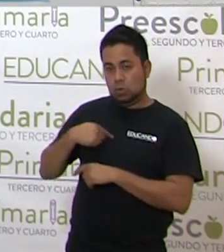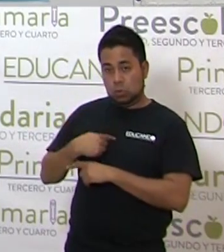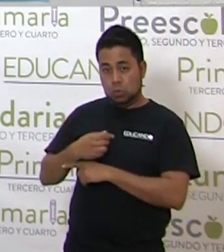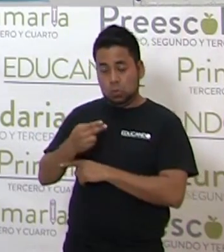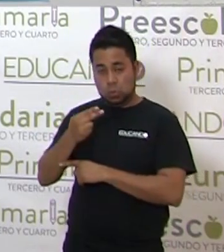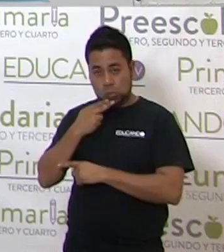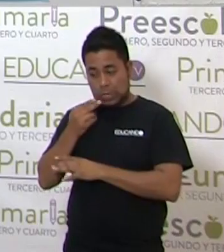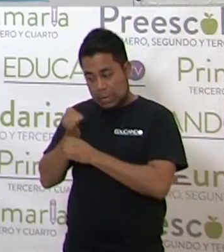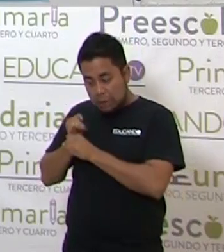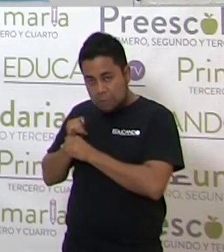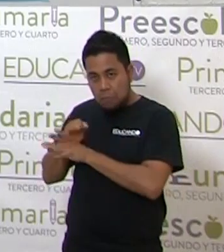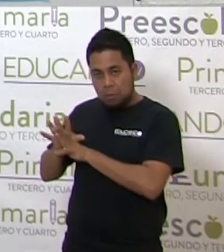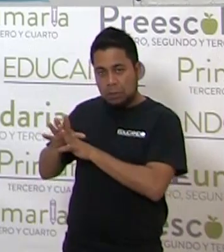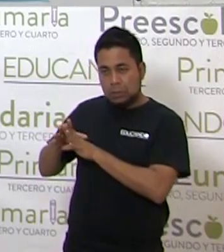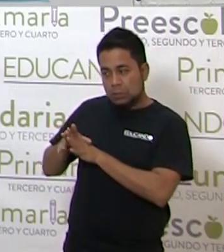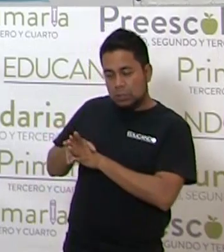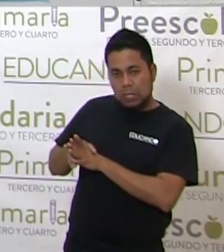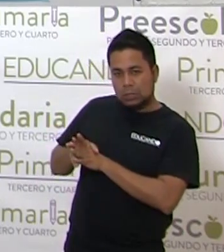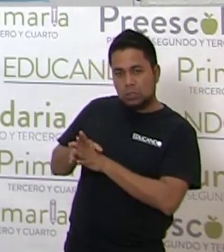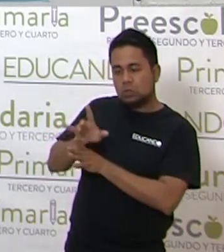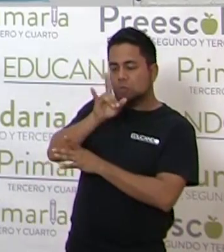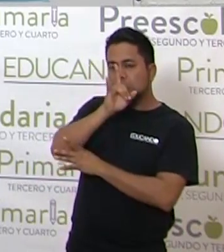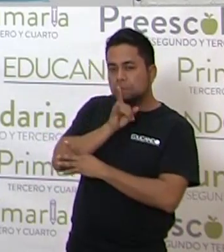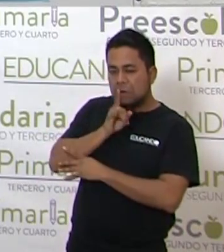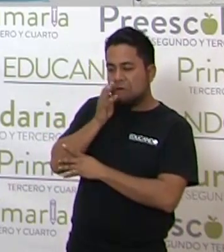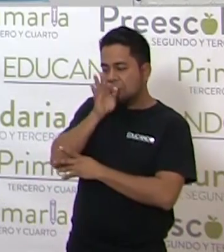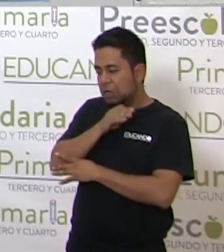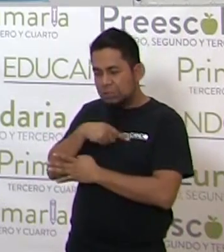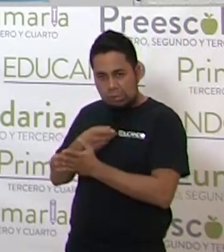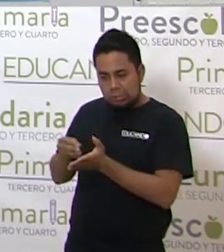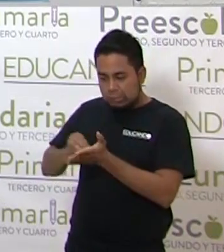utilizar información que no sea válida, no podemos